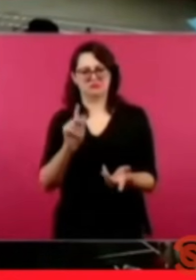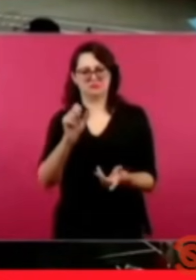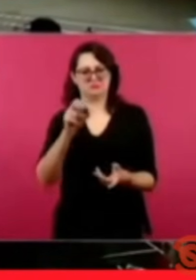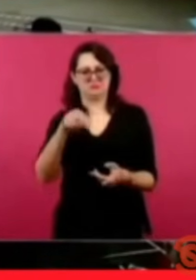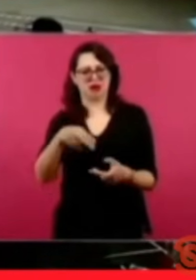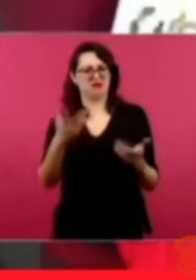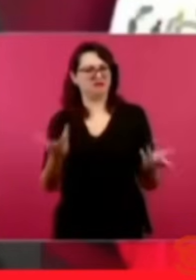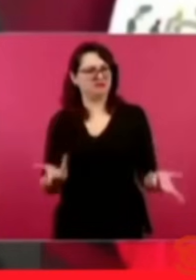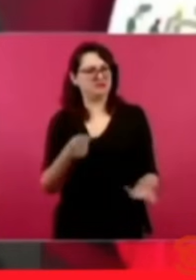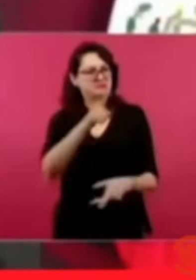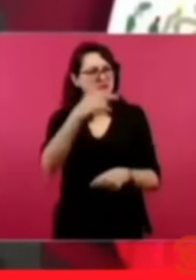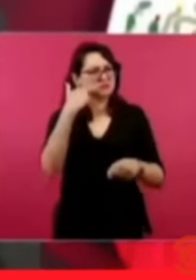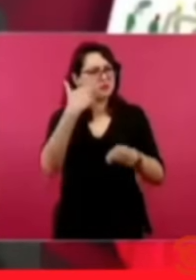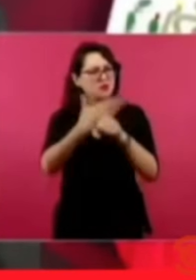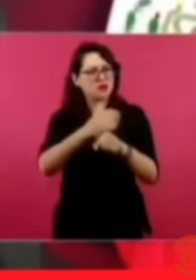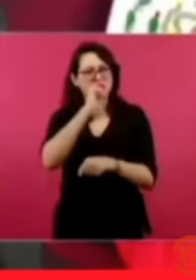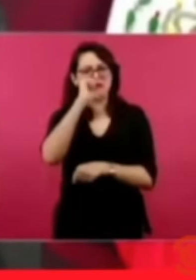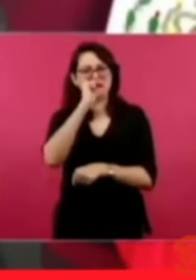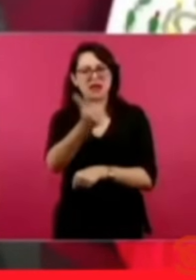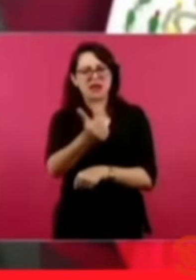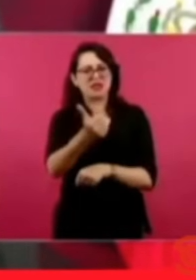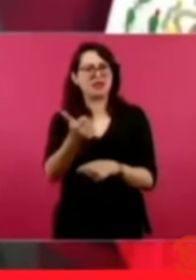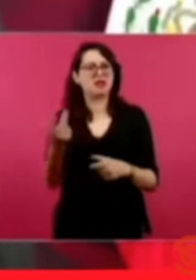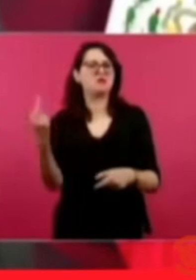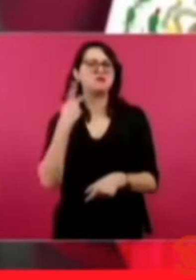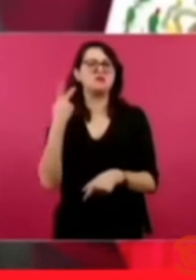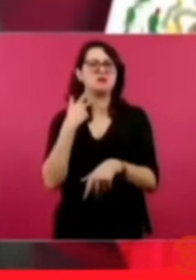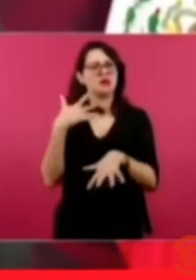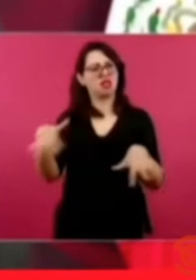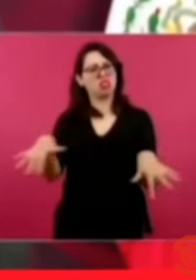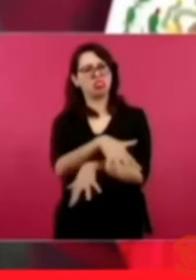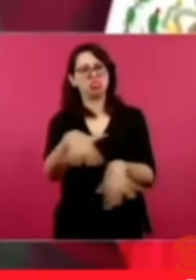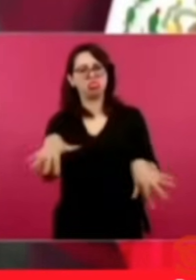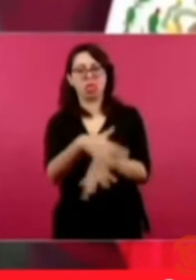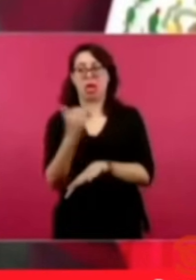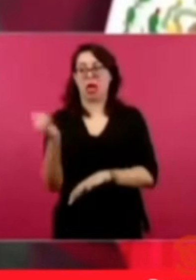y responsable y politiquera